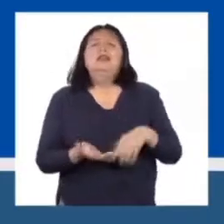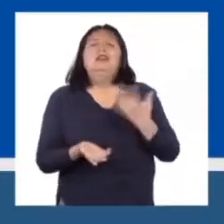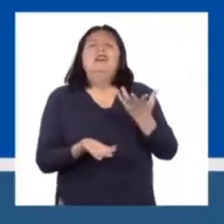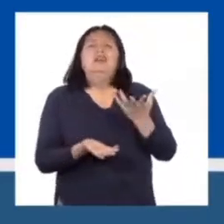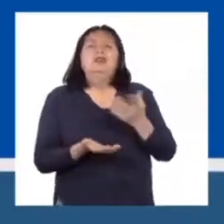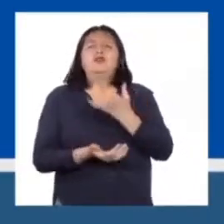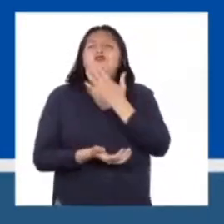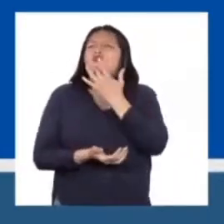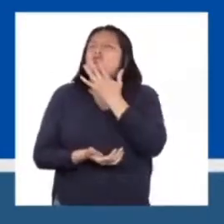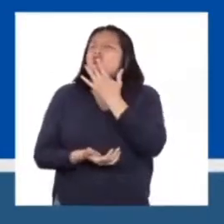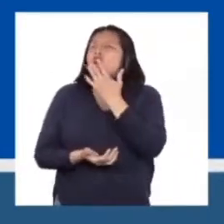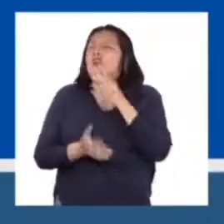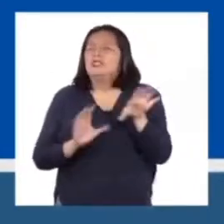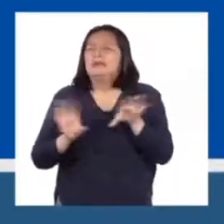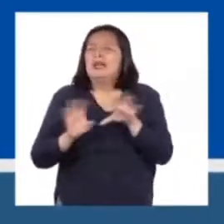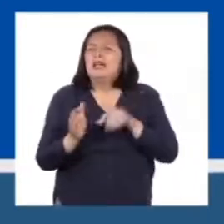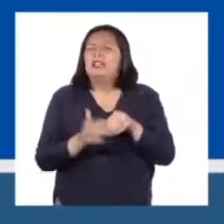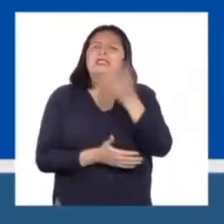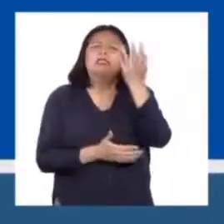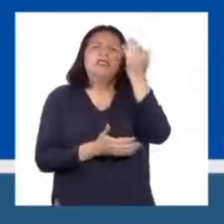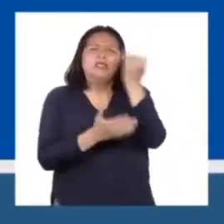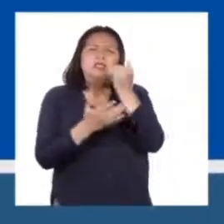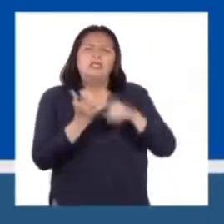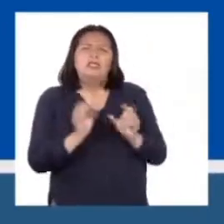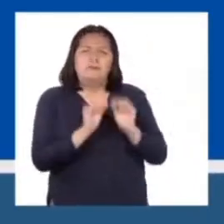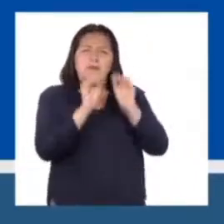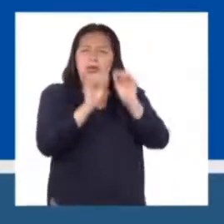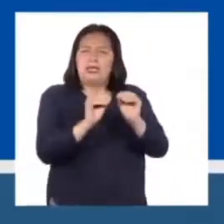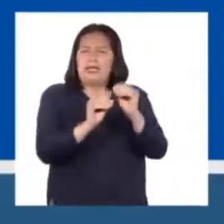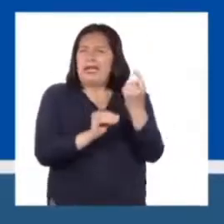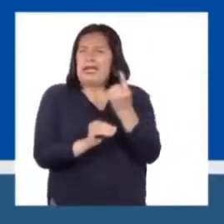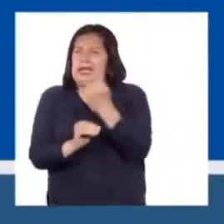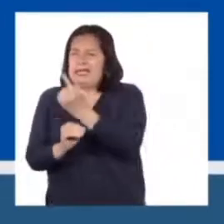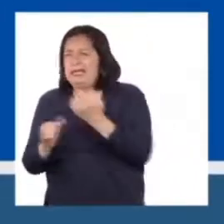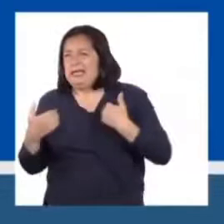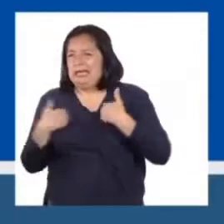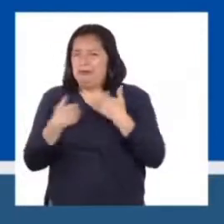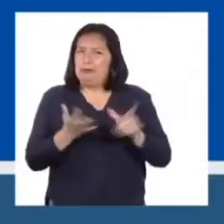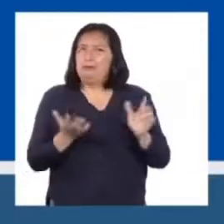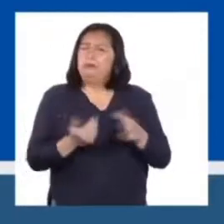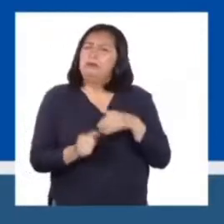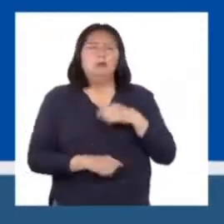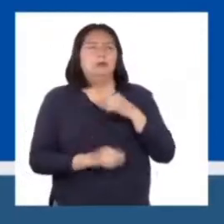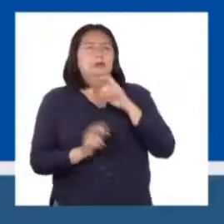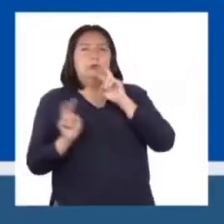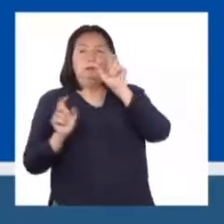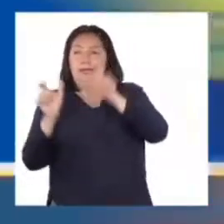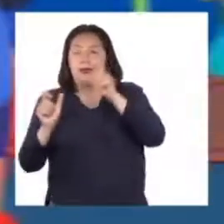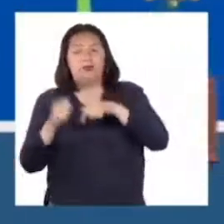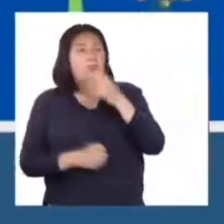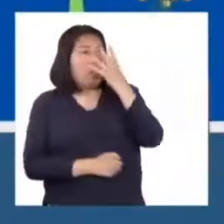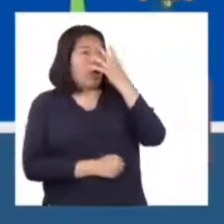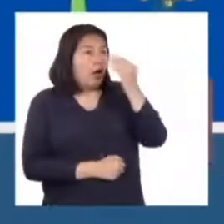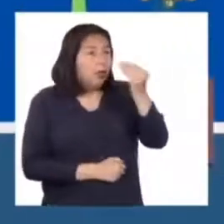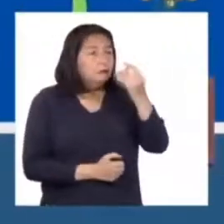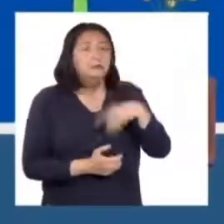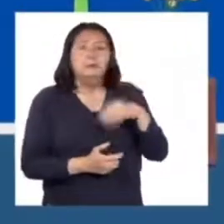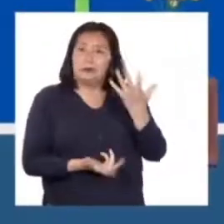con colores que designen a cada tipo de animal. De esta manera, será más atractivo y fácil de